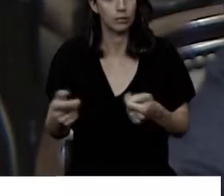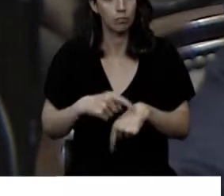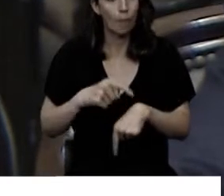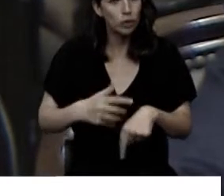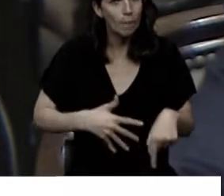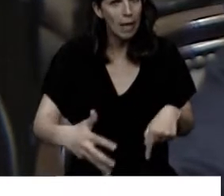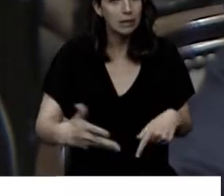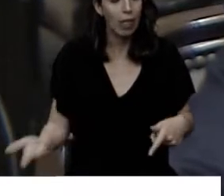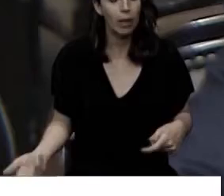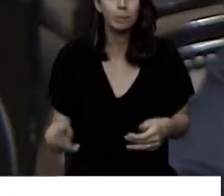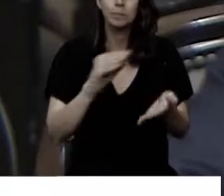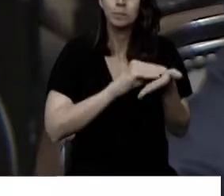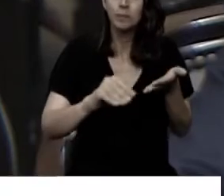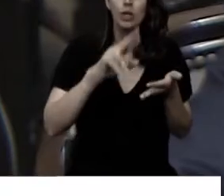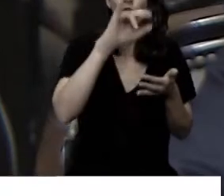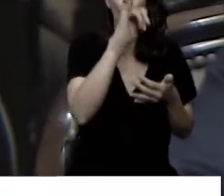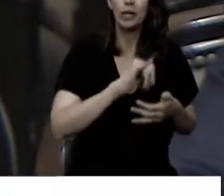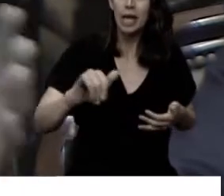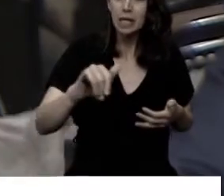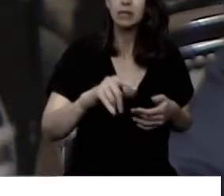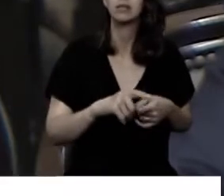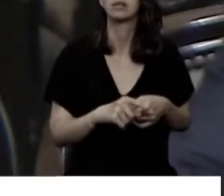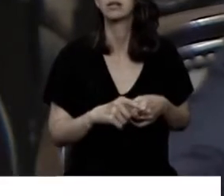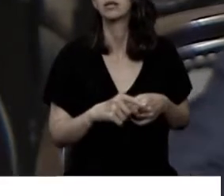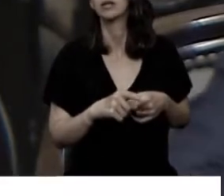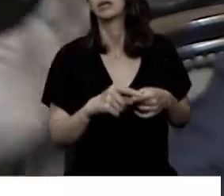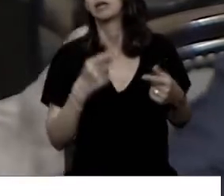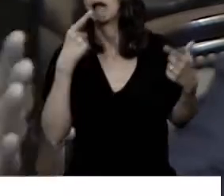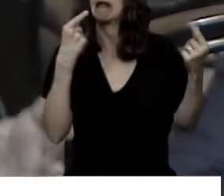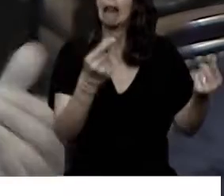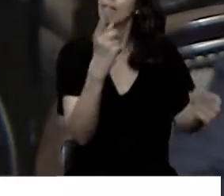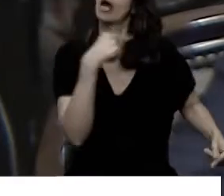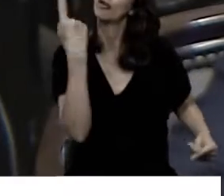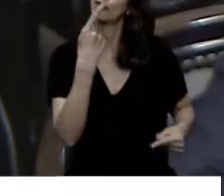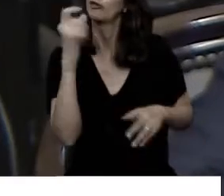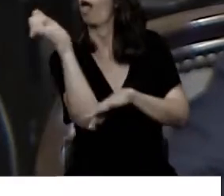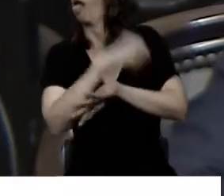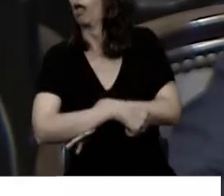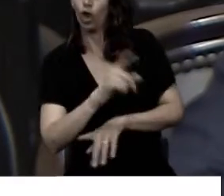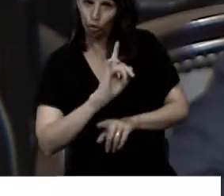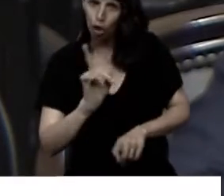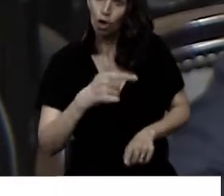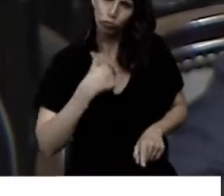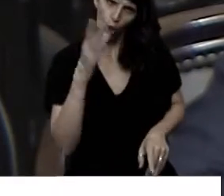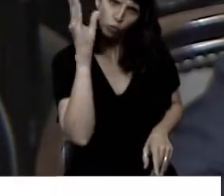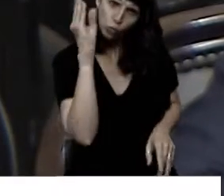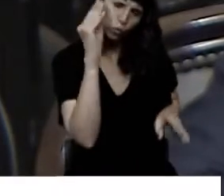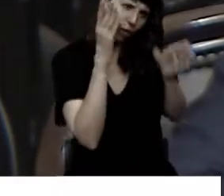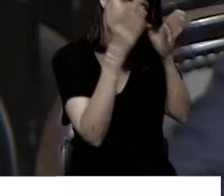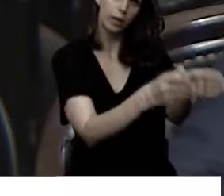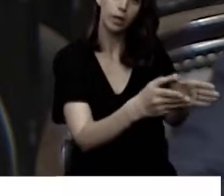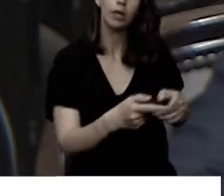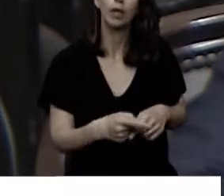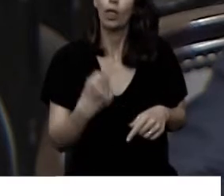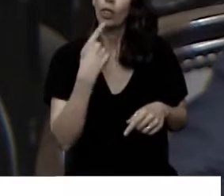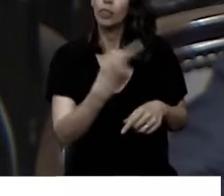El diputado Rodríguez, reclamando que no lo estábamos escuchando, que no lo escuchaban algunos, yo lo estaba escuchando, trajo a